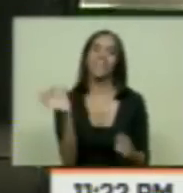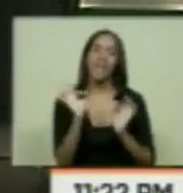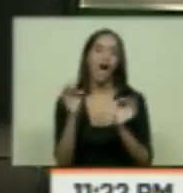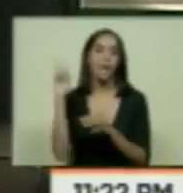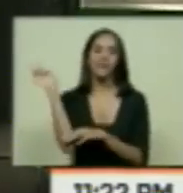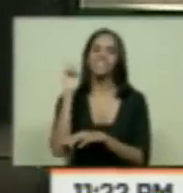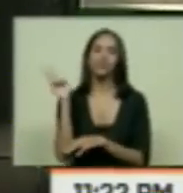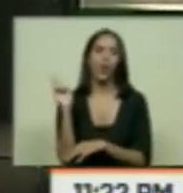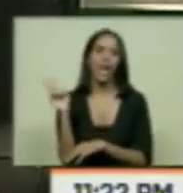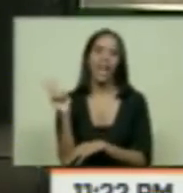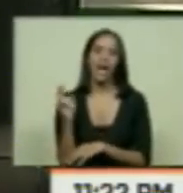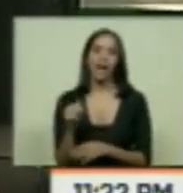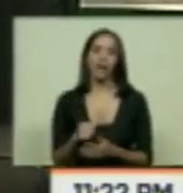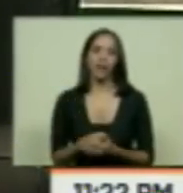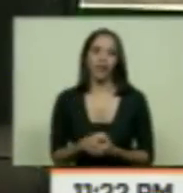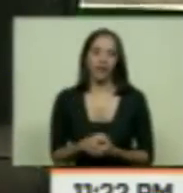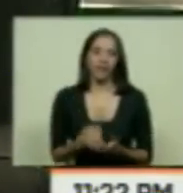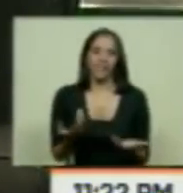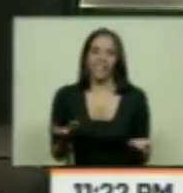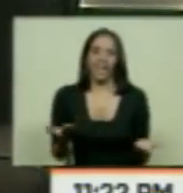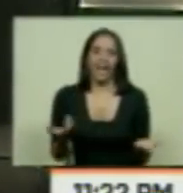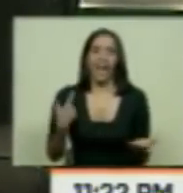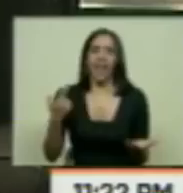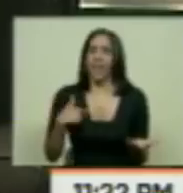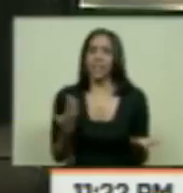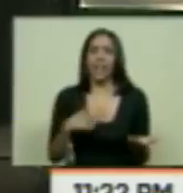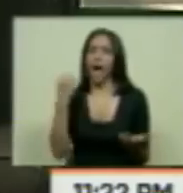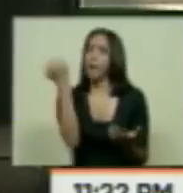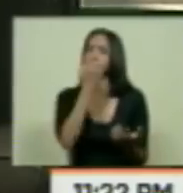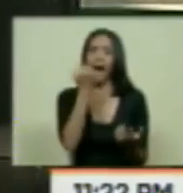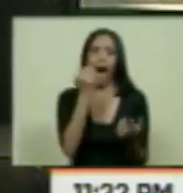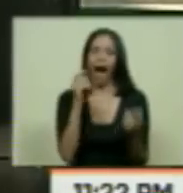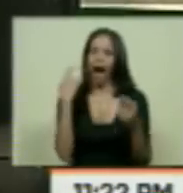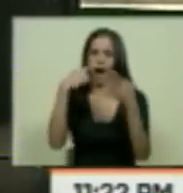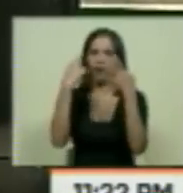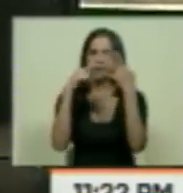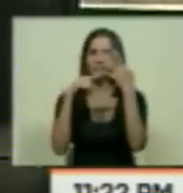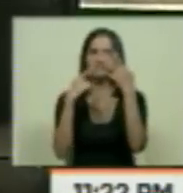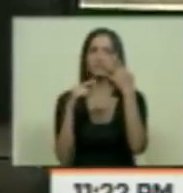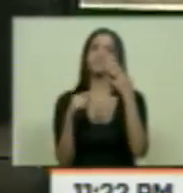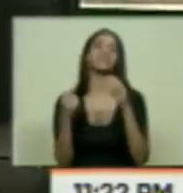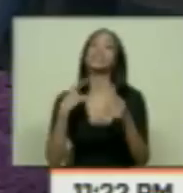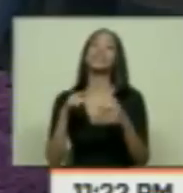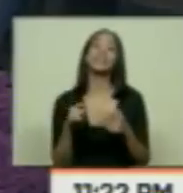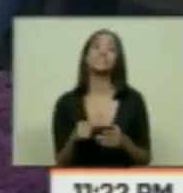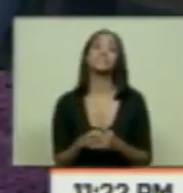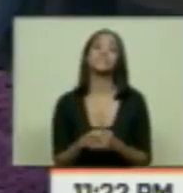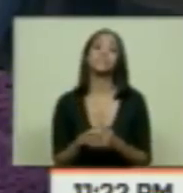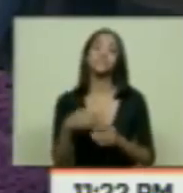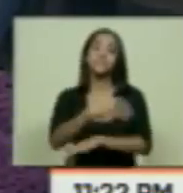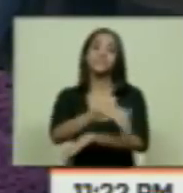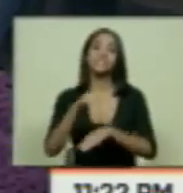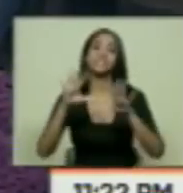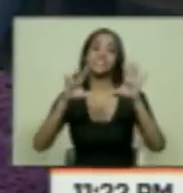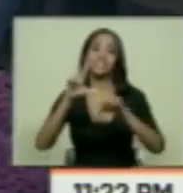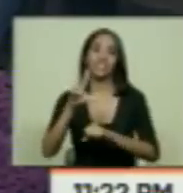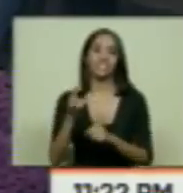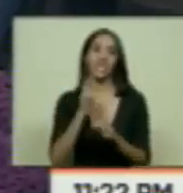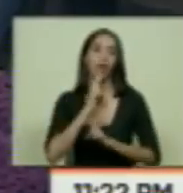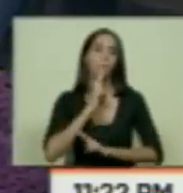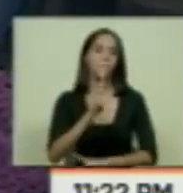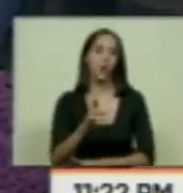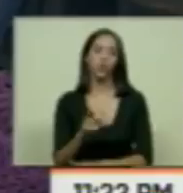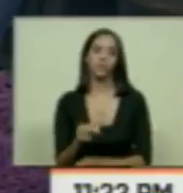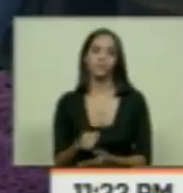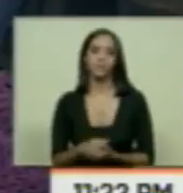Venezuela, que tenía rabo de paja, etcétera, etcétera. Y el señor de Calle 13 le respondió, o sea, todo esto en hip